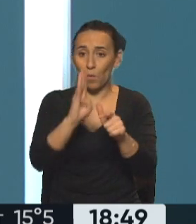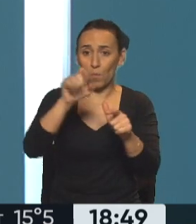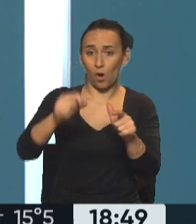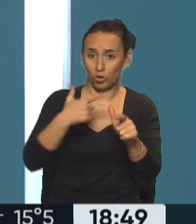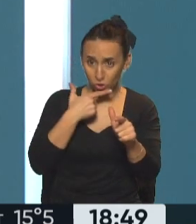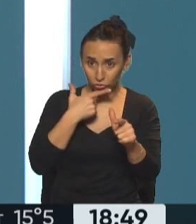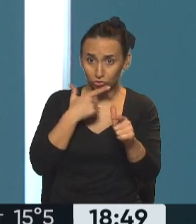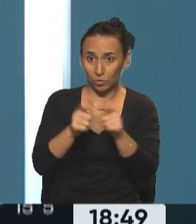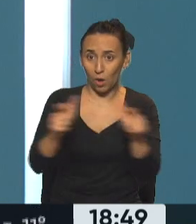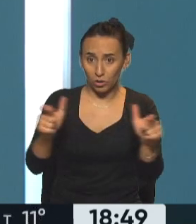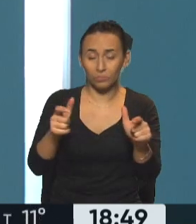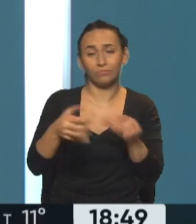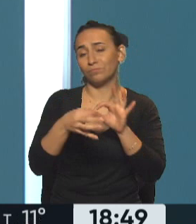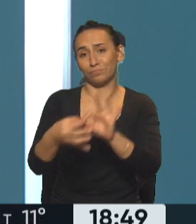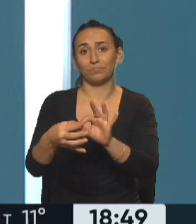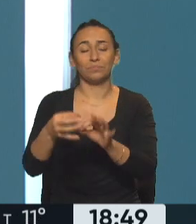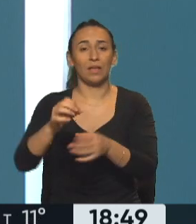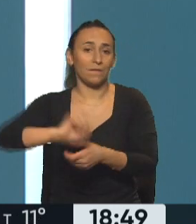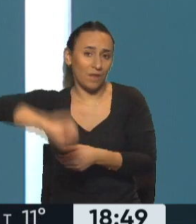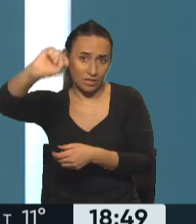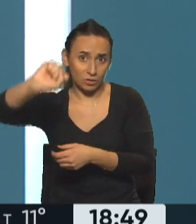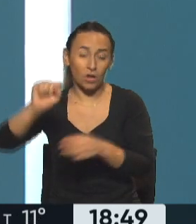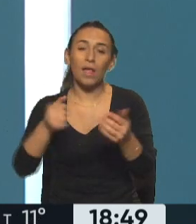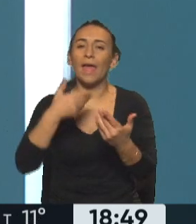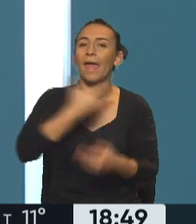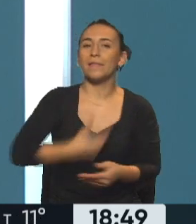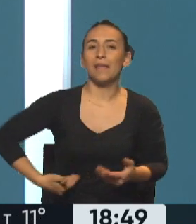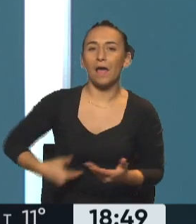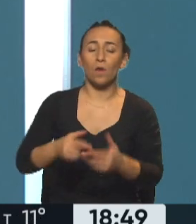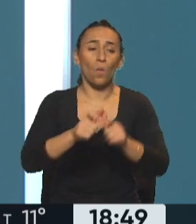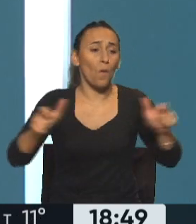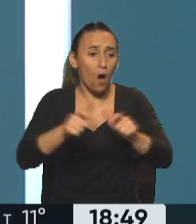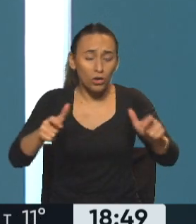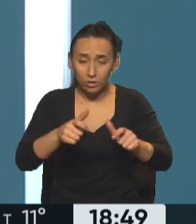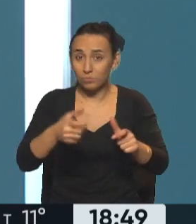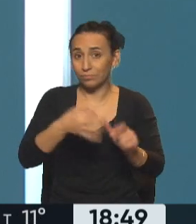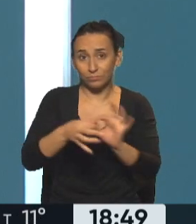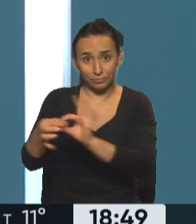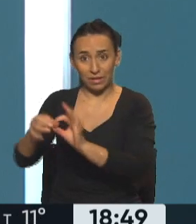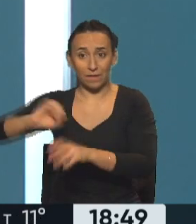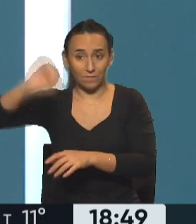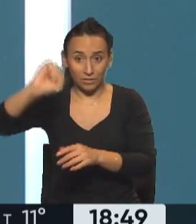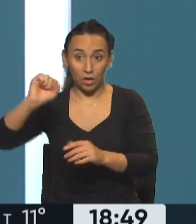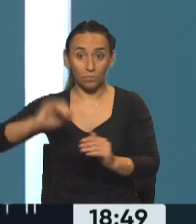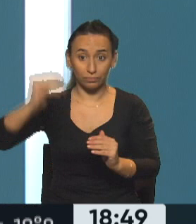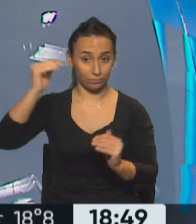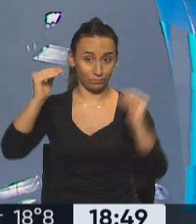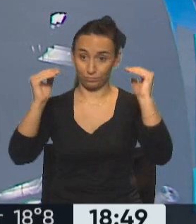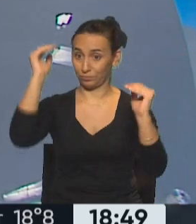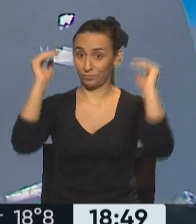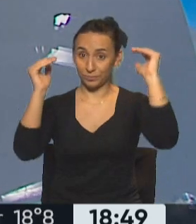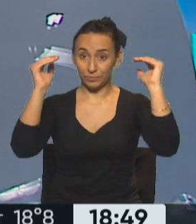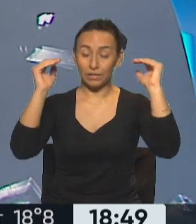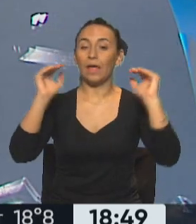atados a la inflación, es decir, el rendimiento de estos bonos que emite el Estado se actualiza por inflación y un cachito más también. Ajá. Durante